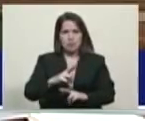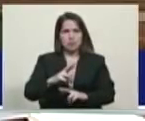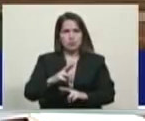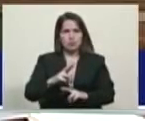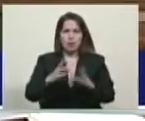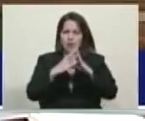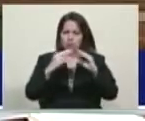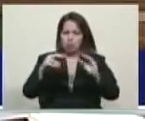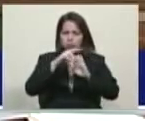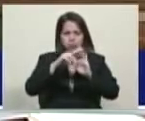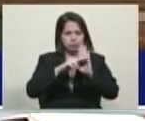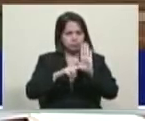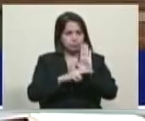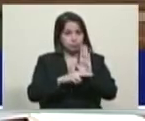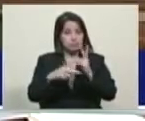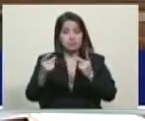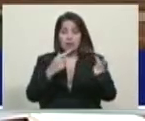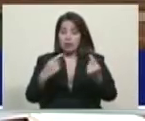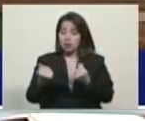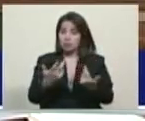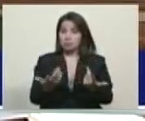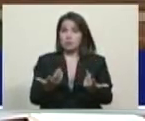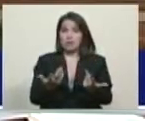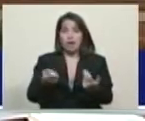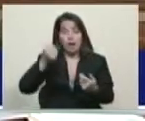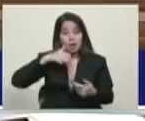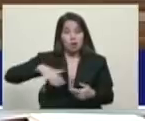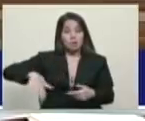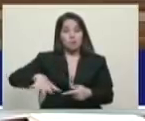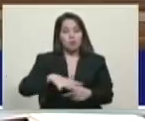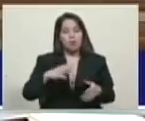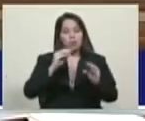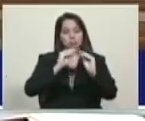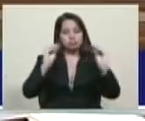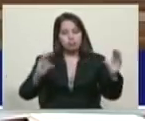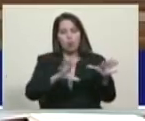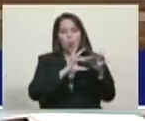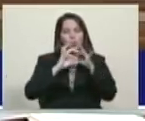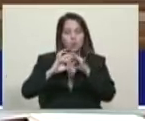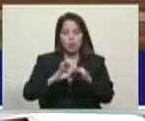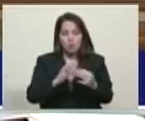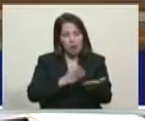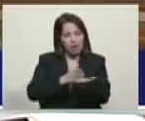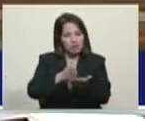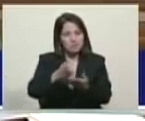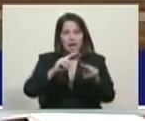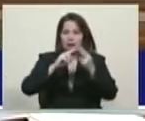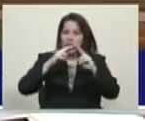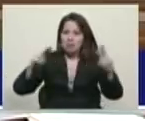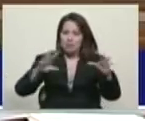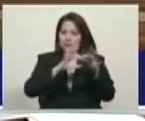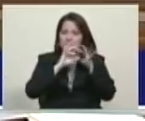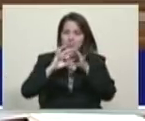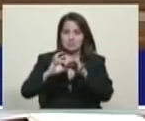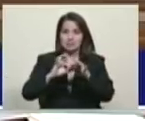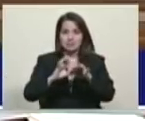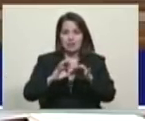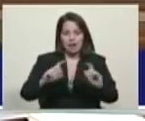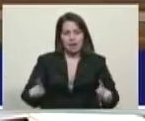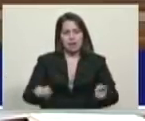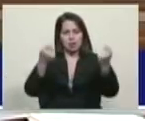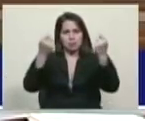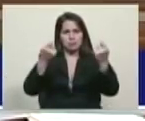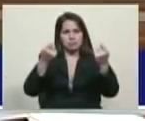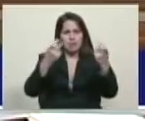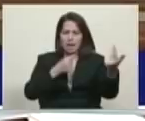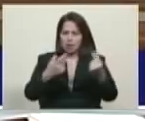economía y llamo al pueblo venezolano a la unión para seguir avanzando en la paz, la recuperación,